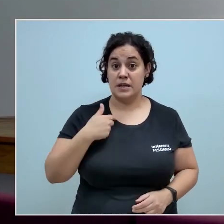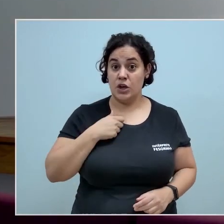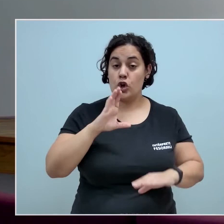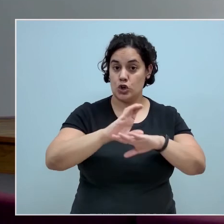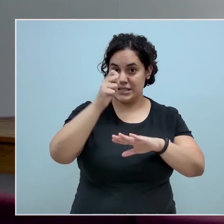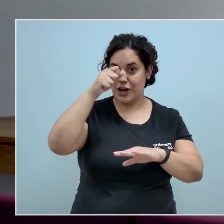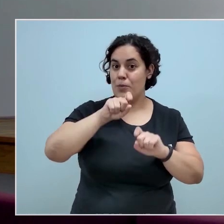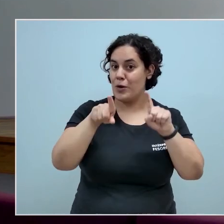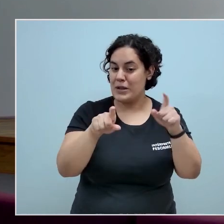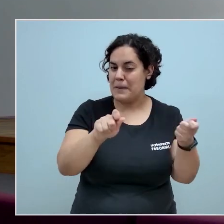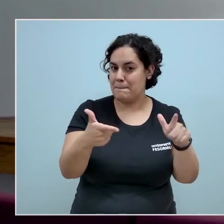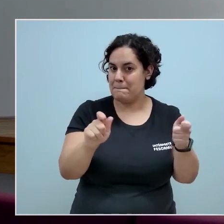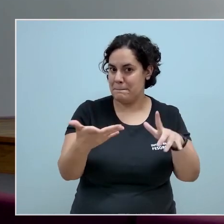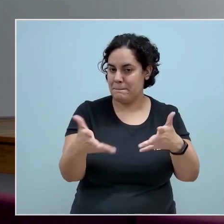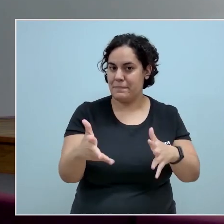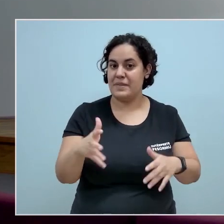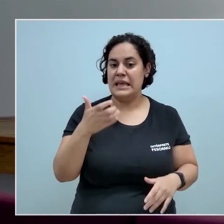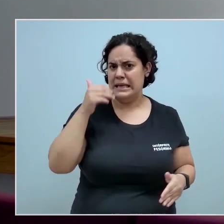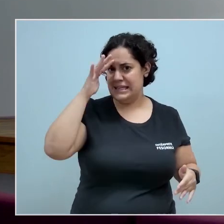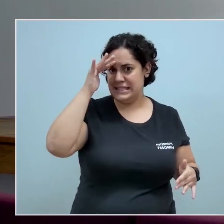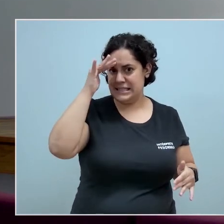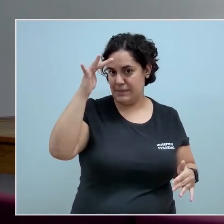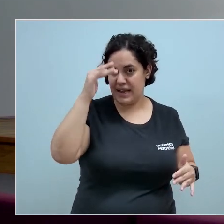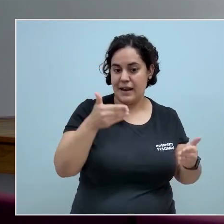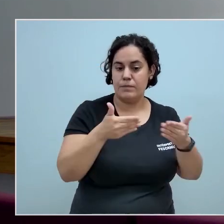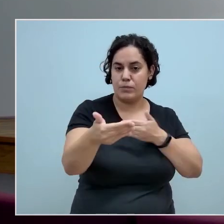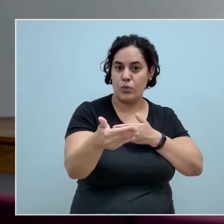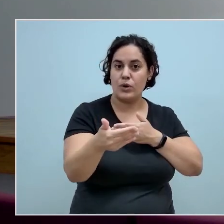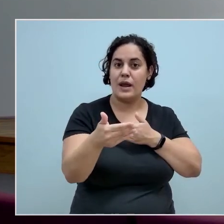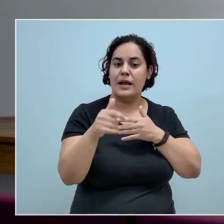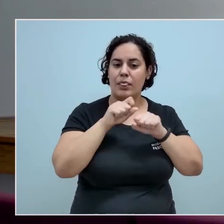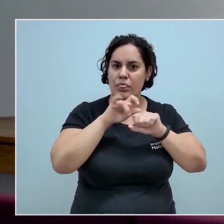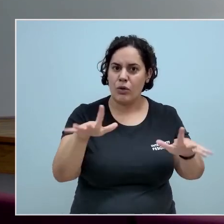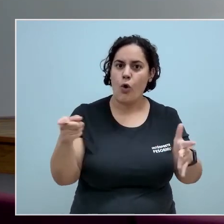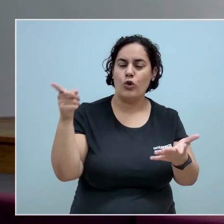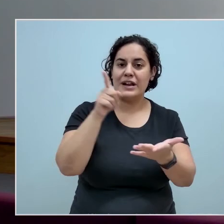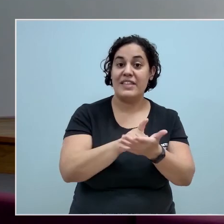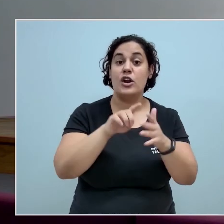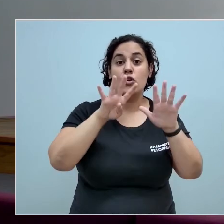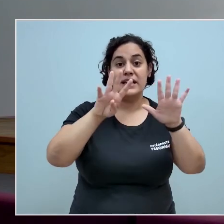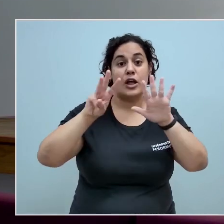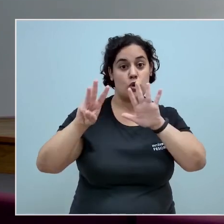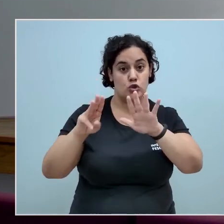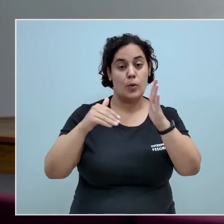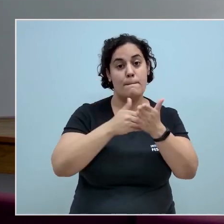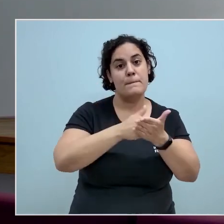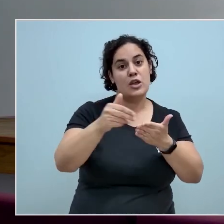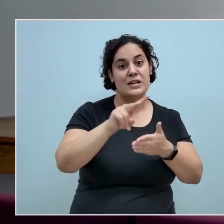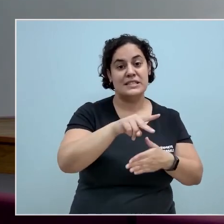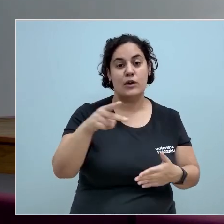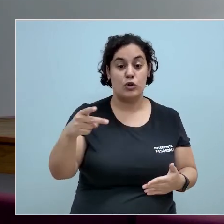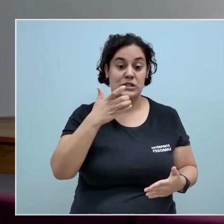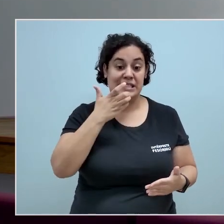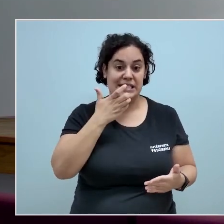Ante una posible cada vez segunda oleada que podría ser posible, esos 98 millones de euros, ante una posible